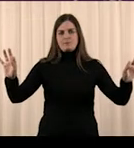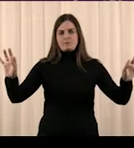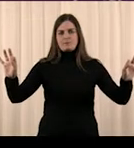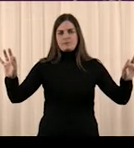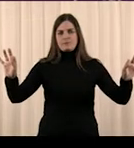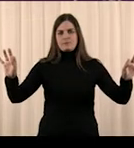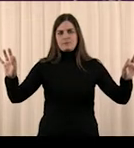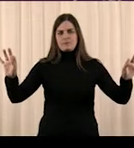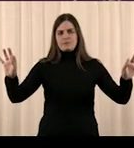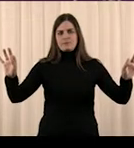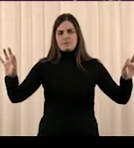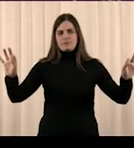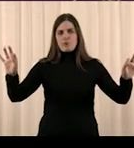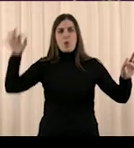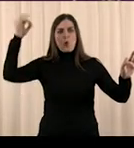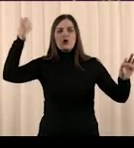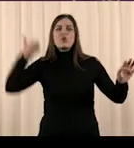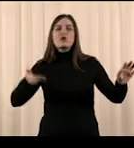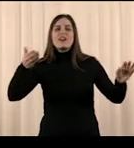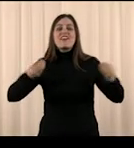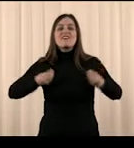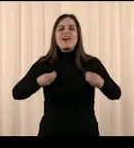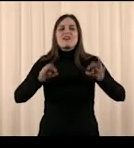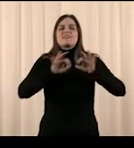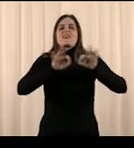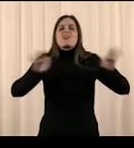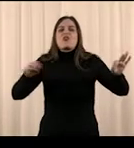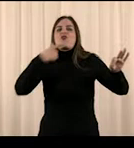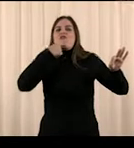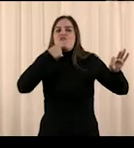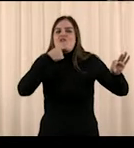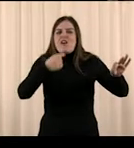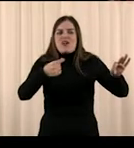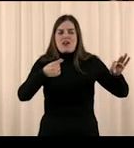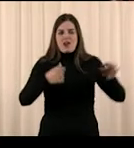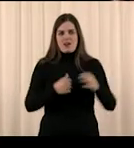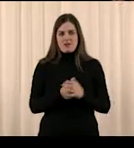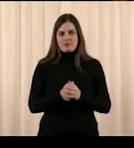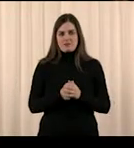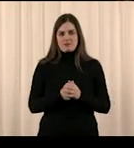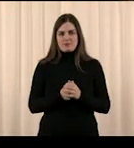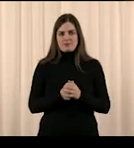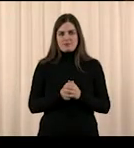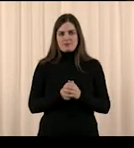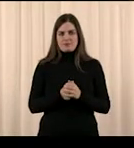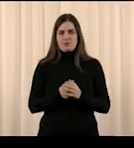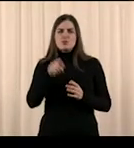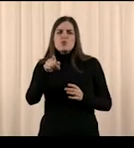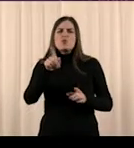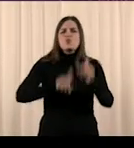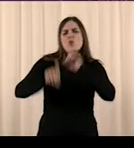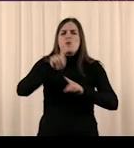In this life. Solo queda lo sencillo en esta vida. What is the reason why you have the problems? ¿Cuál es la razón por la que tienes